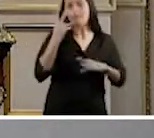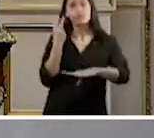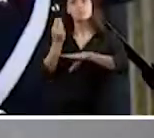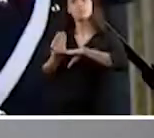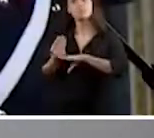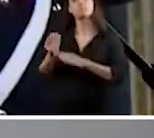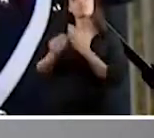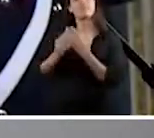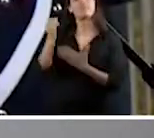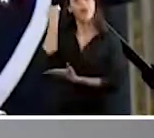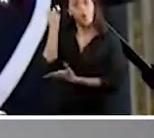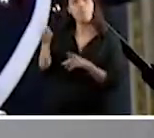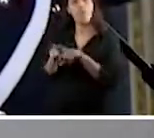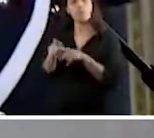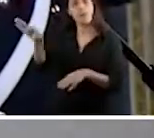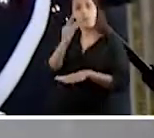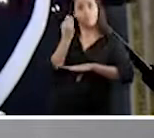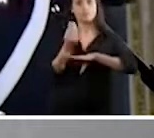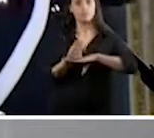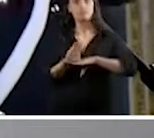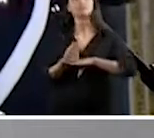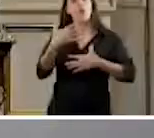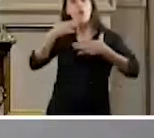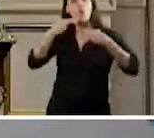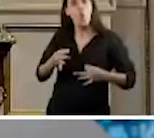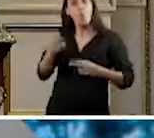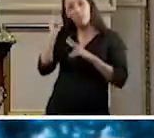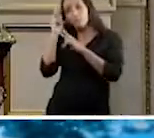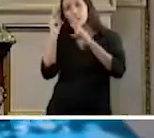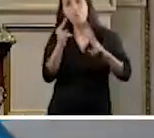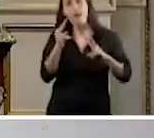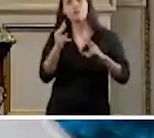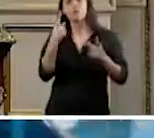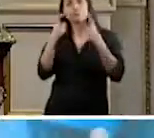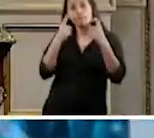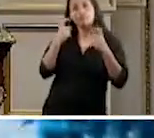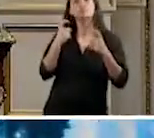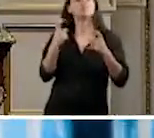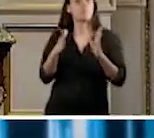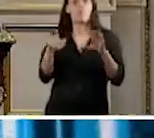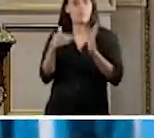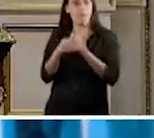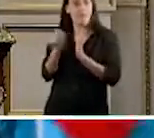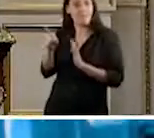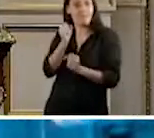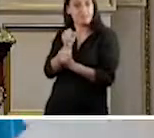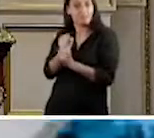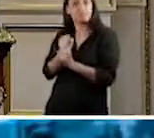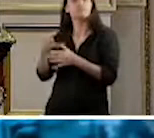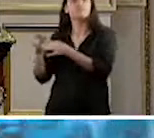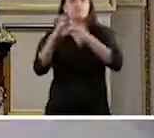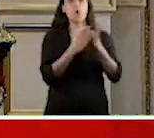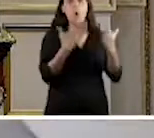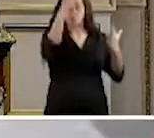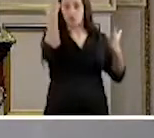aragón hablando un poco de todo esto que está pasando de hecho algunos de nuestros compañeros de mesa directiva aparecieron esta semana